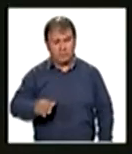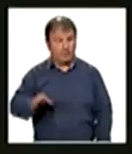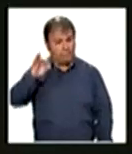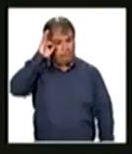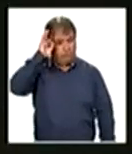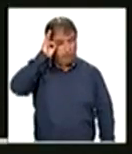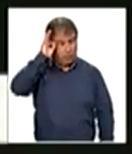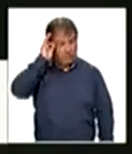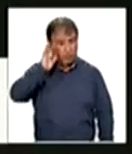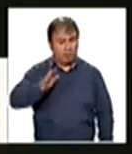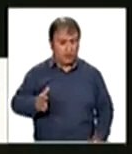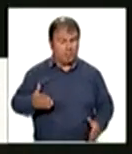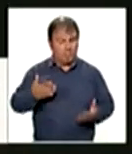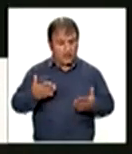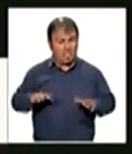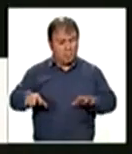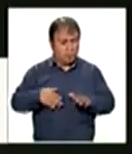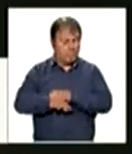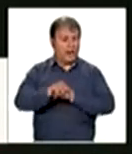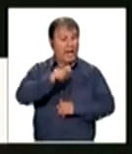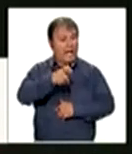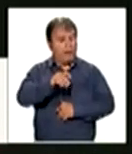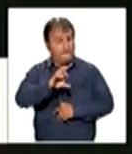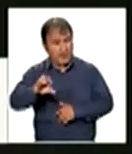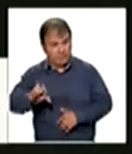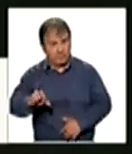Fujimori nos hizo entrar a APEC.